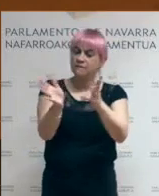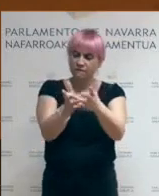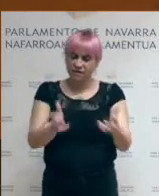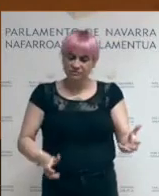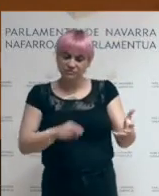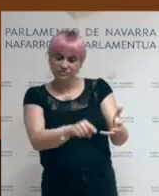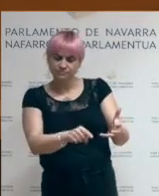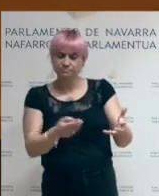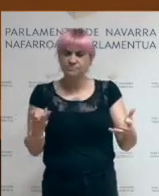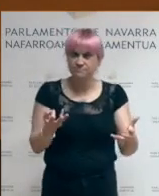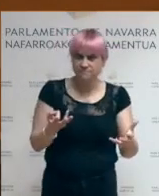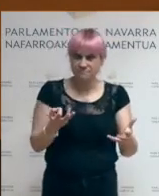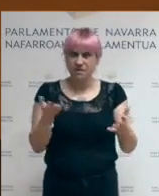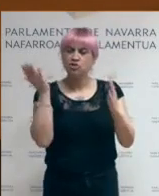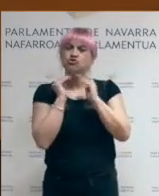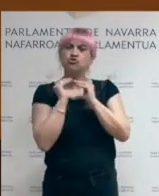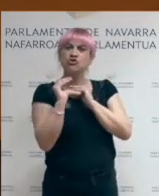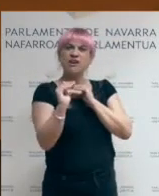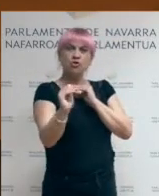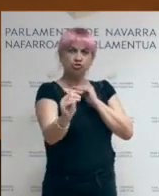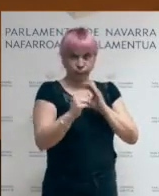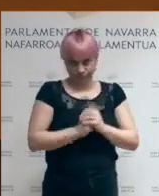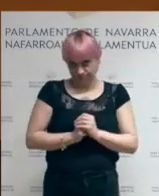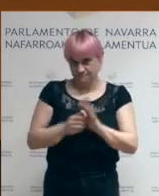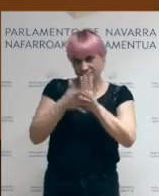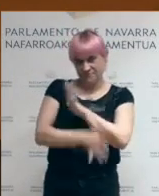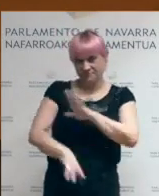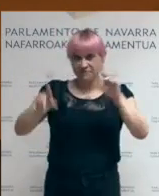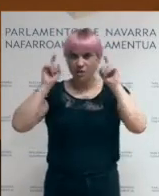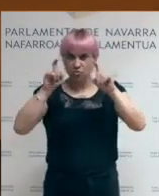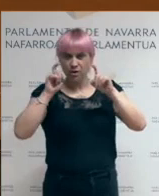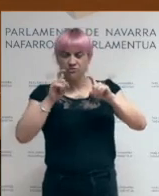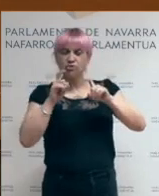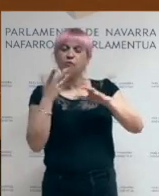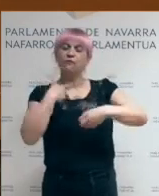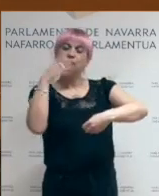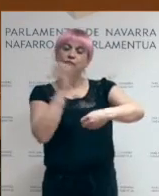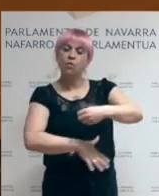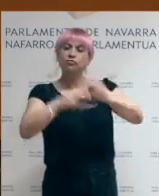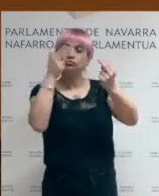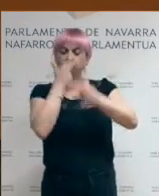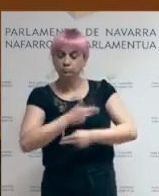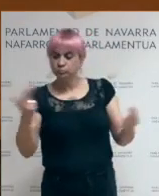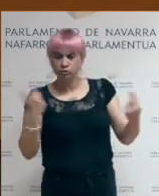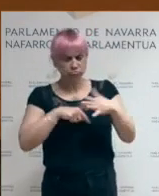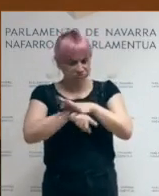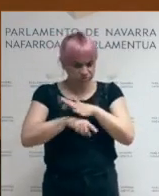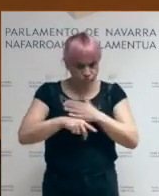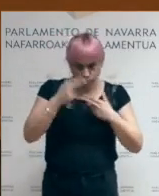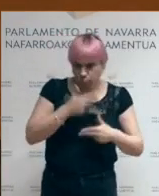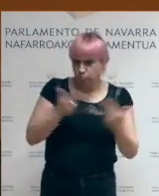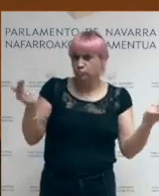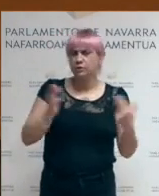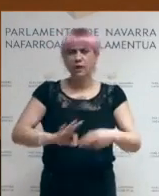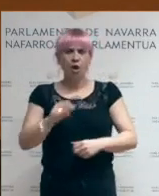deja sostenidos, porque una educación pública es aquella pagada con fondos públicos, ya sea de gestión pública o sea de